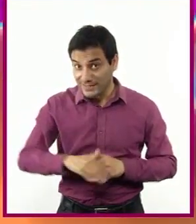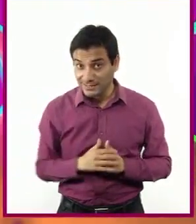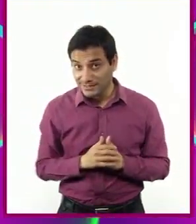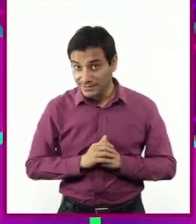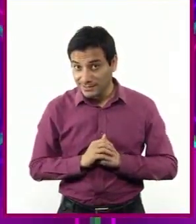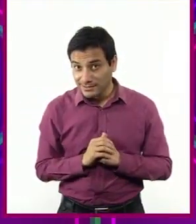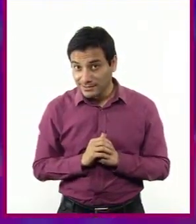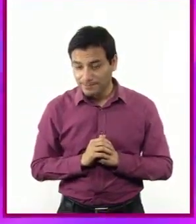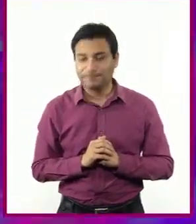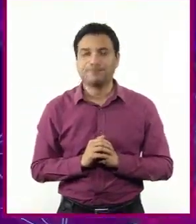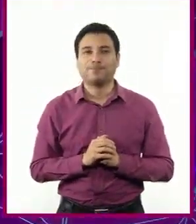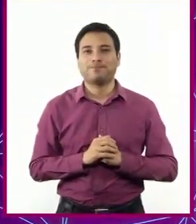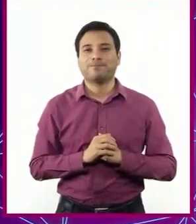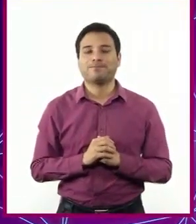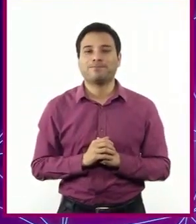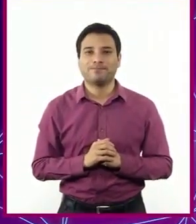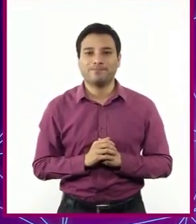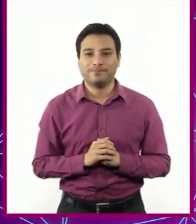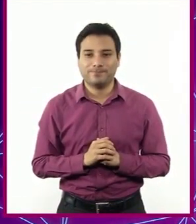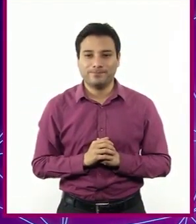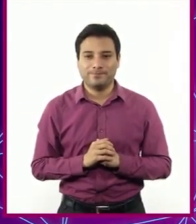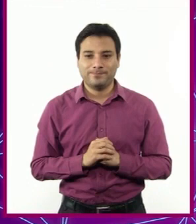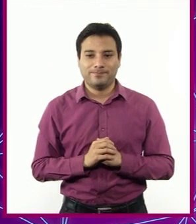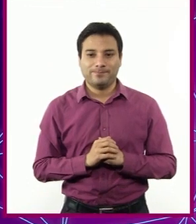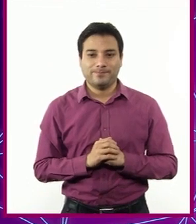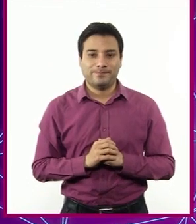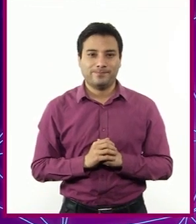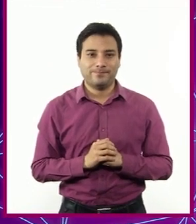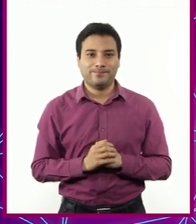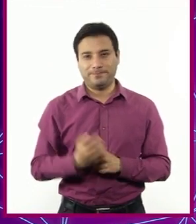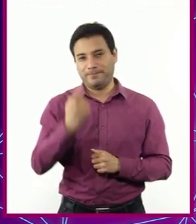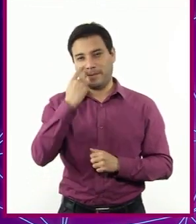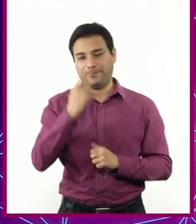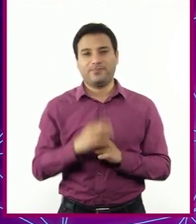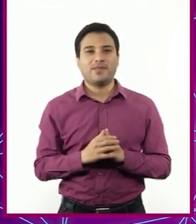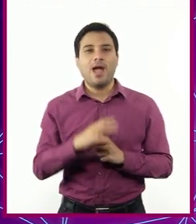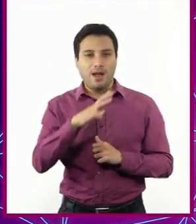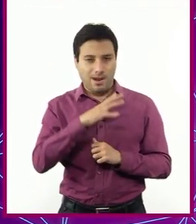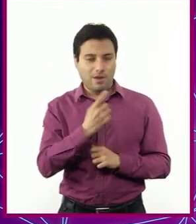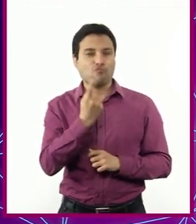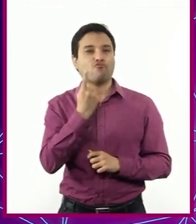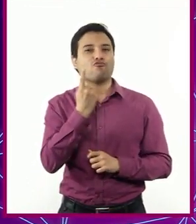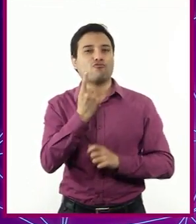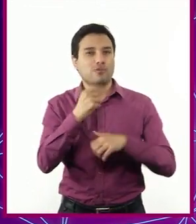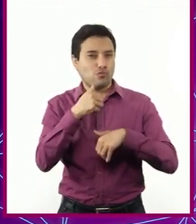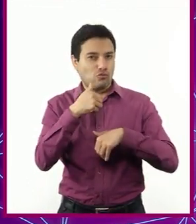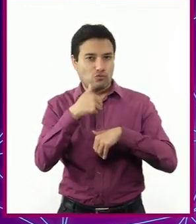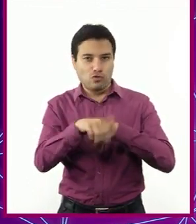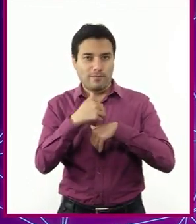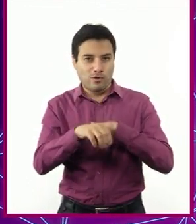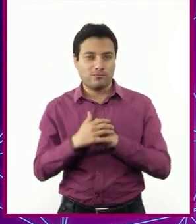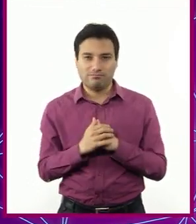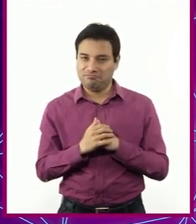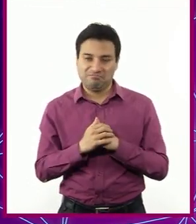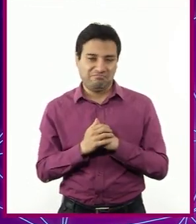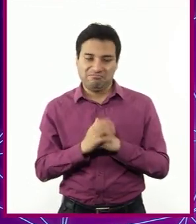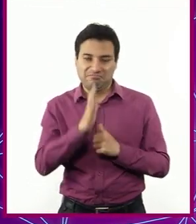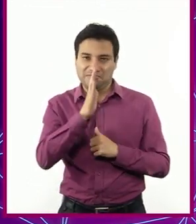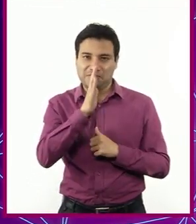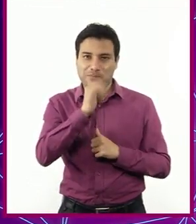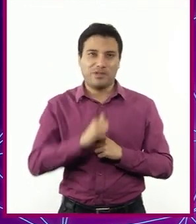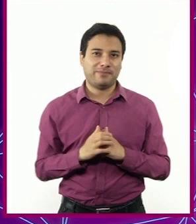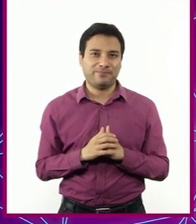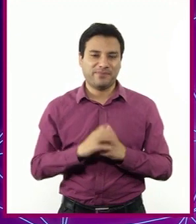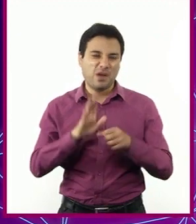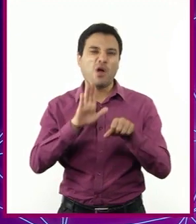hablando? En un cociente no está permitido que el denominador sea 0. Veamos